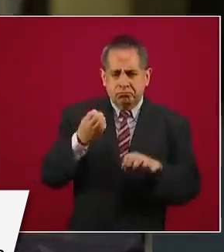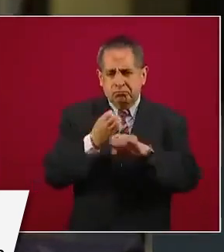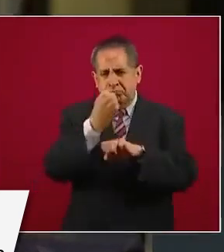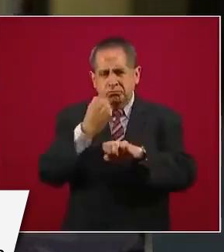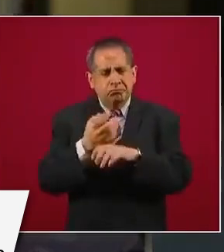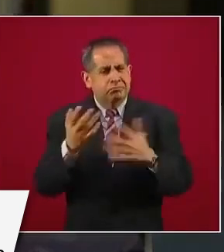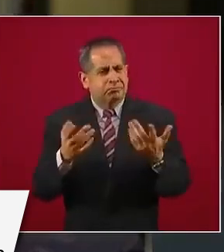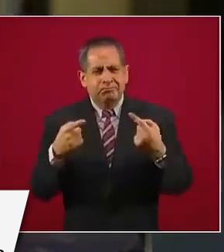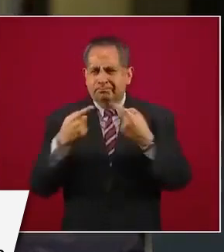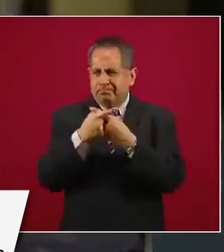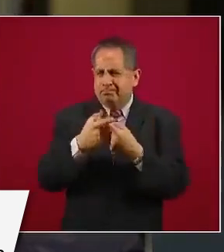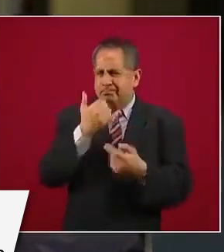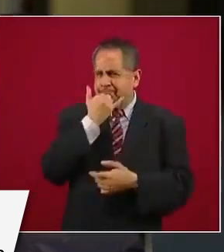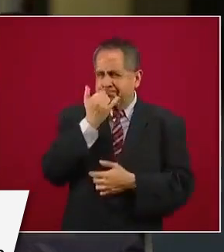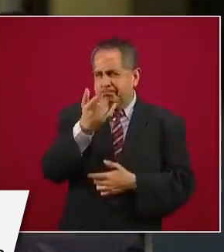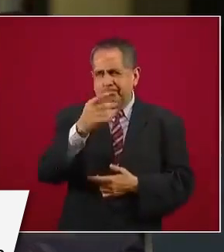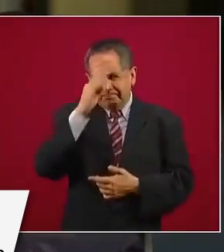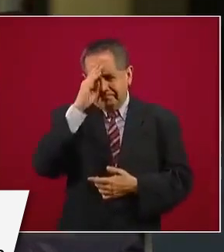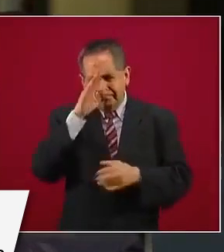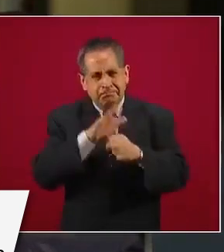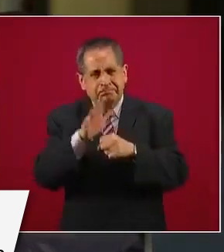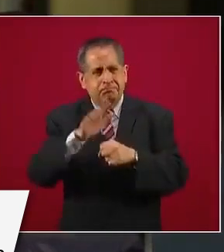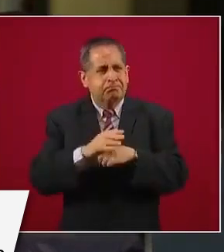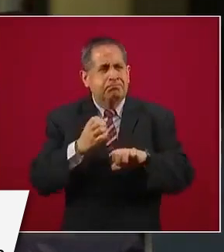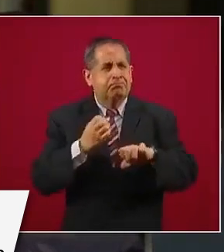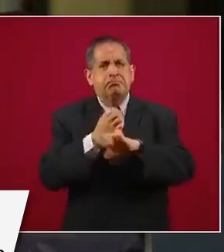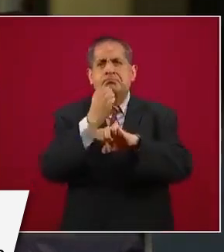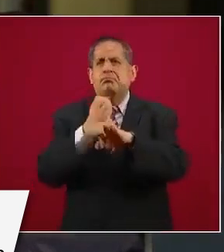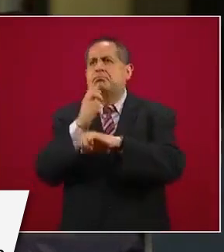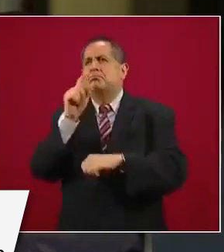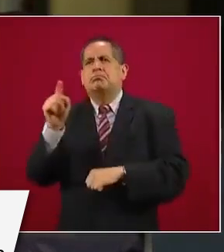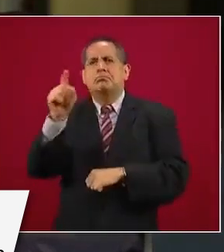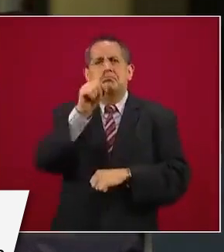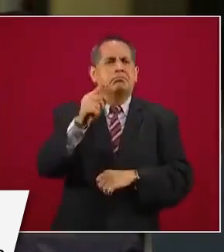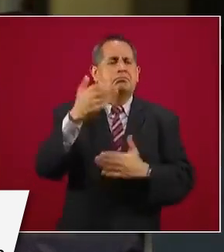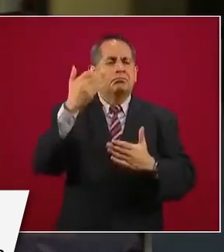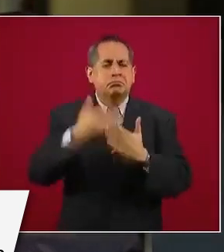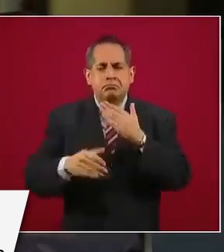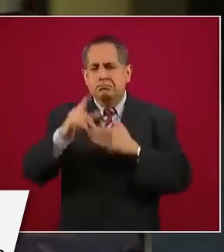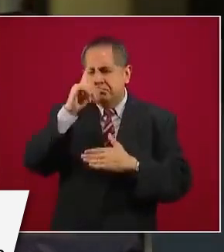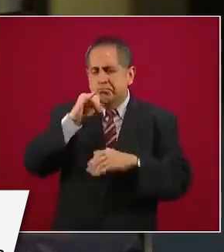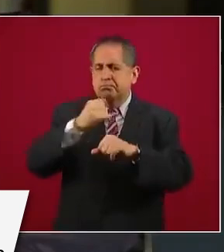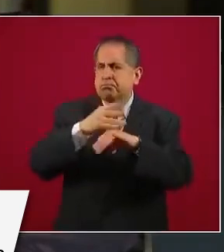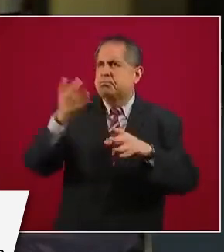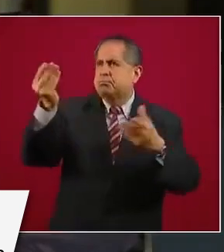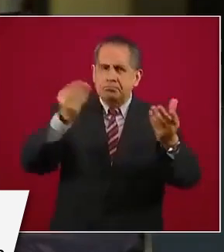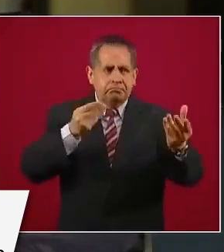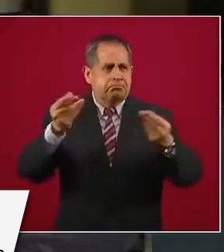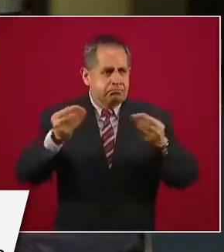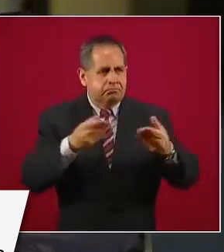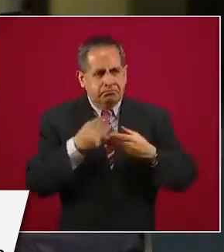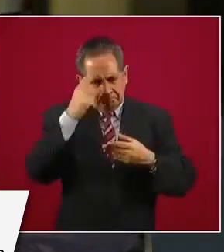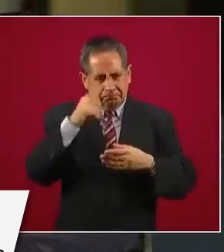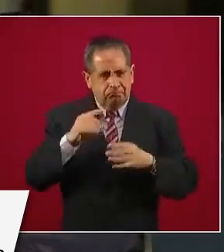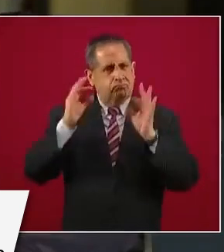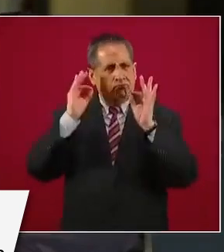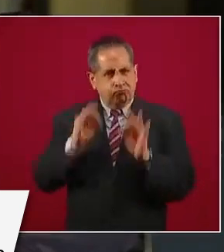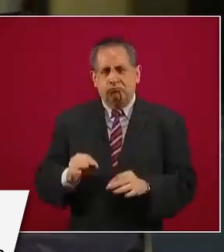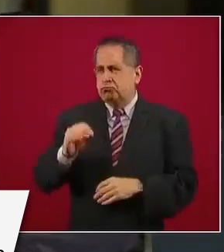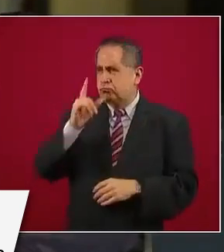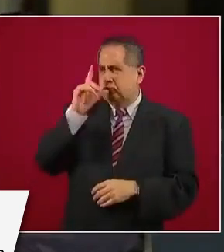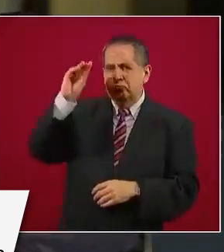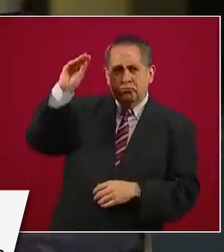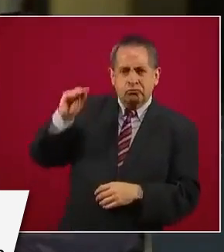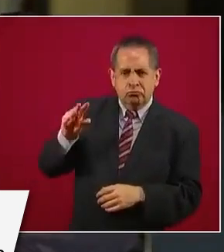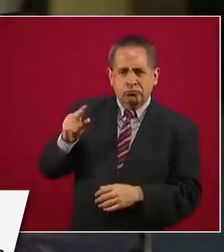preocupan. Preguntarle, ¿cuáles son los estados que no están proporcionando la información para que se pueda actualizar este semáforo? ¿Qué